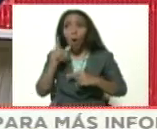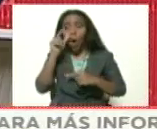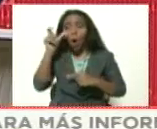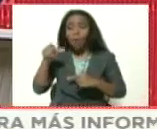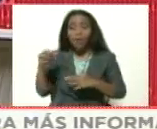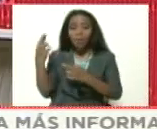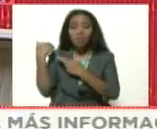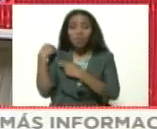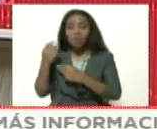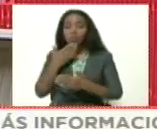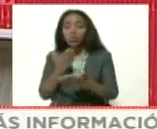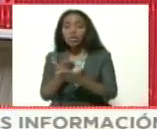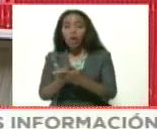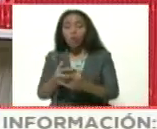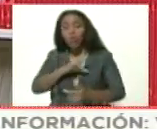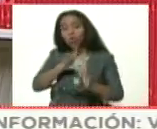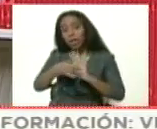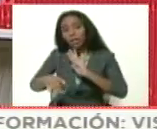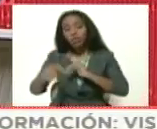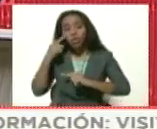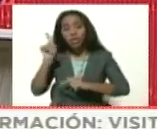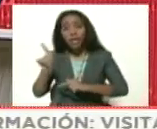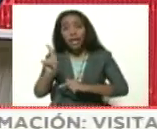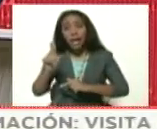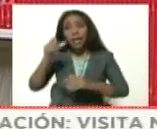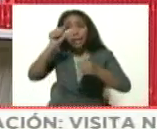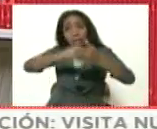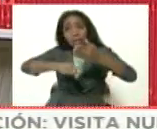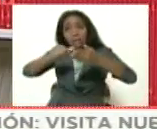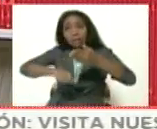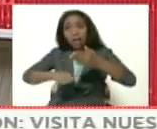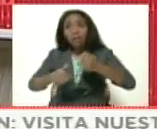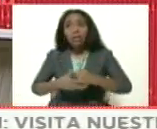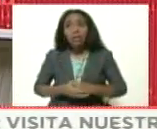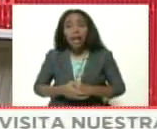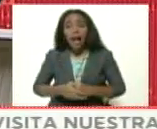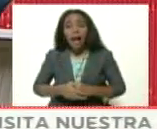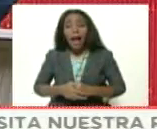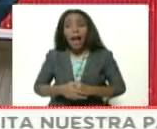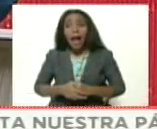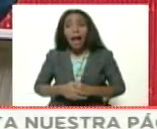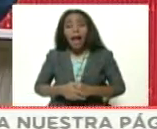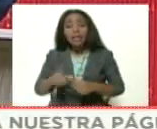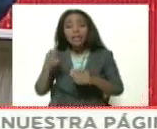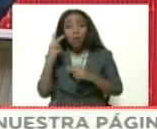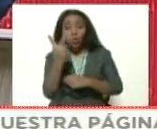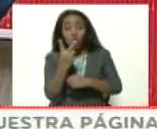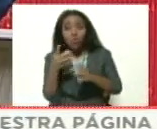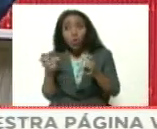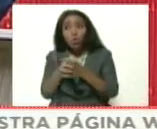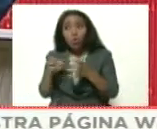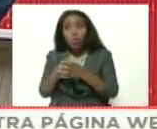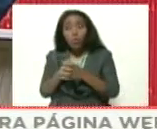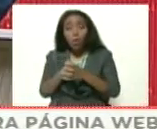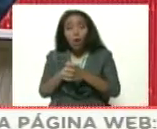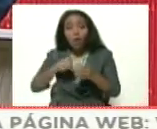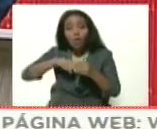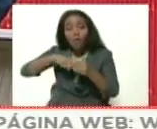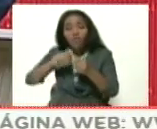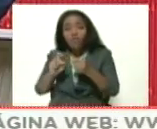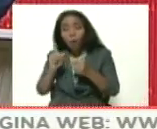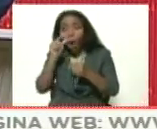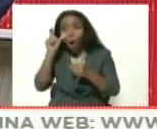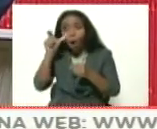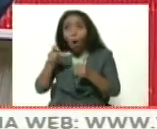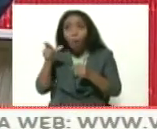Torres, solicitado por los hechos golpistas del 30 de abril. El jefe del segundo grupo es un desertor llamado Félix